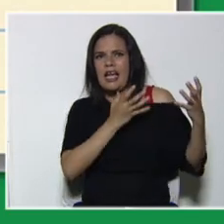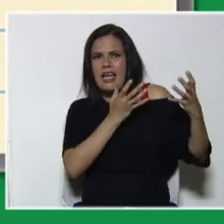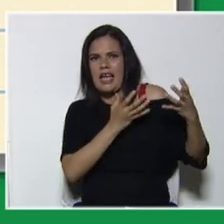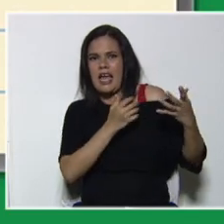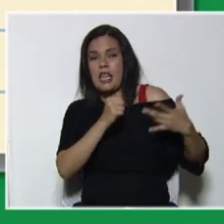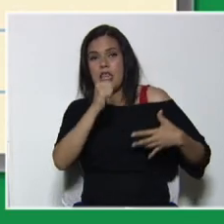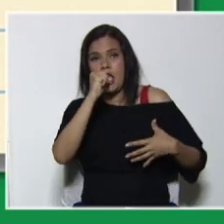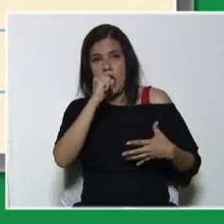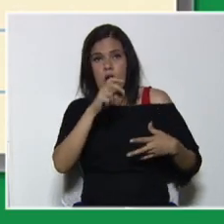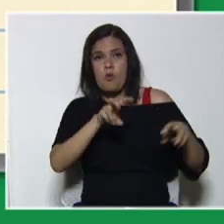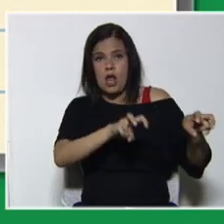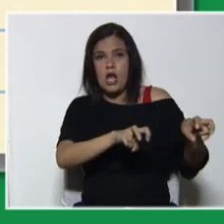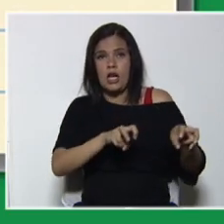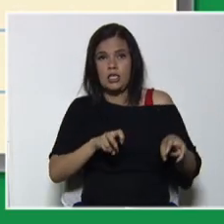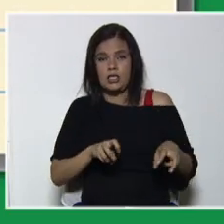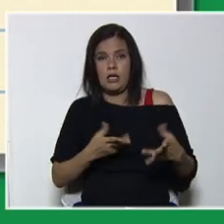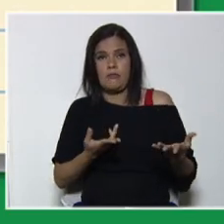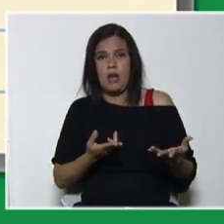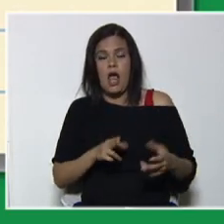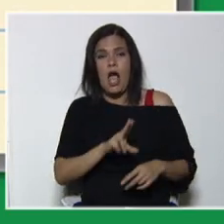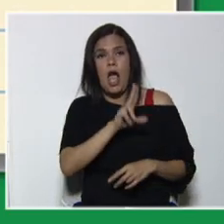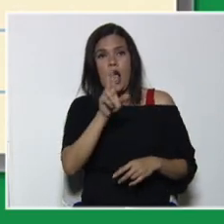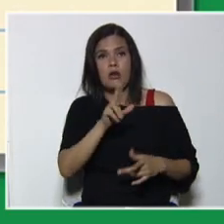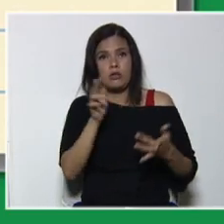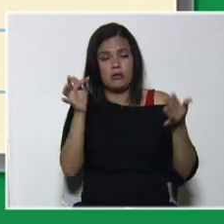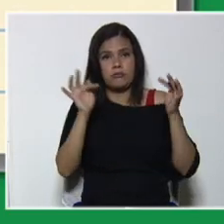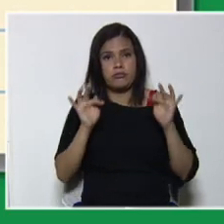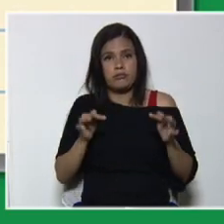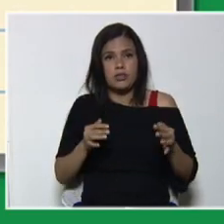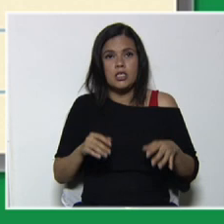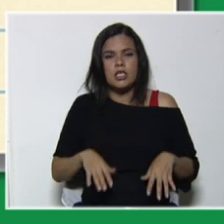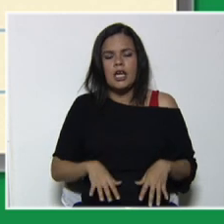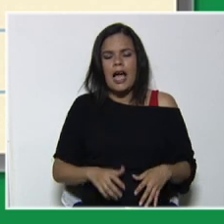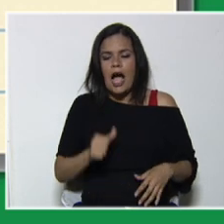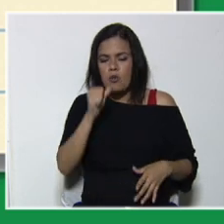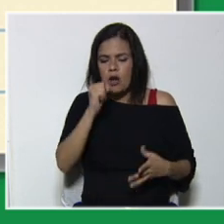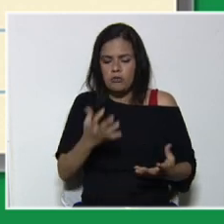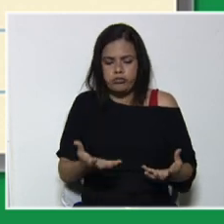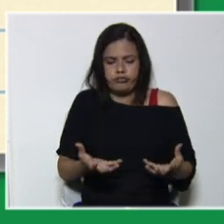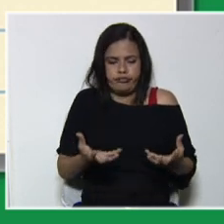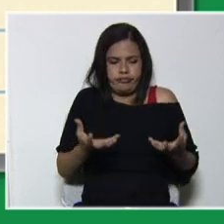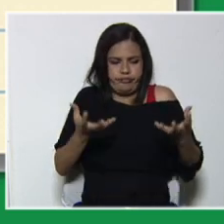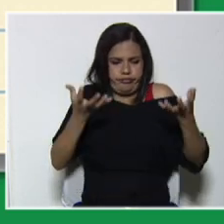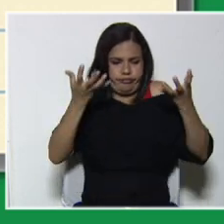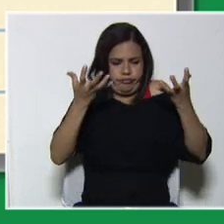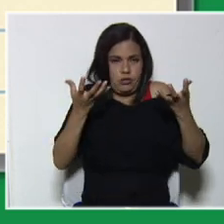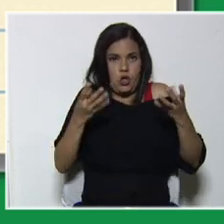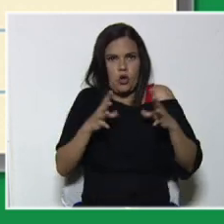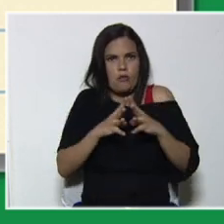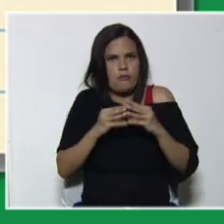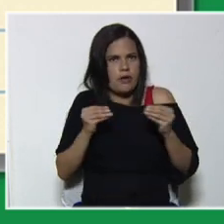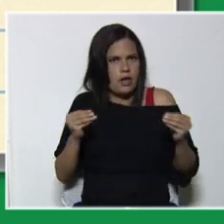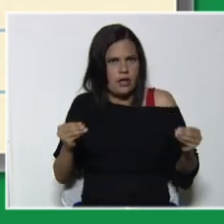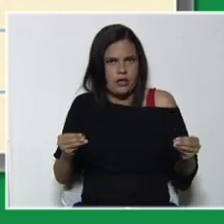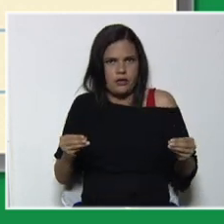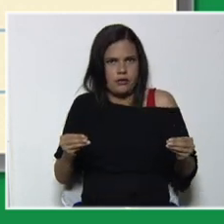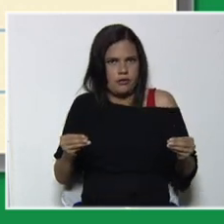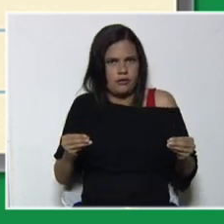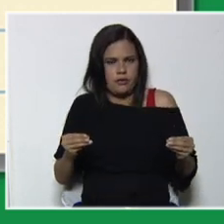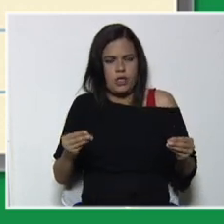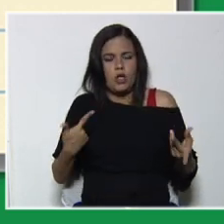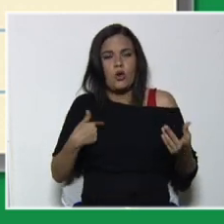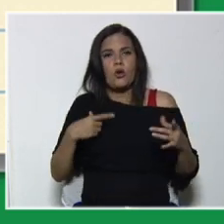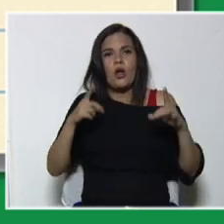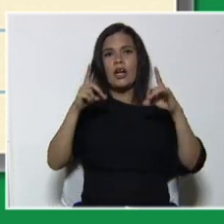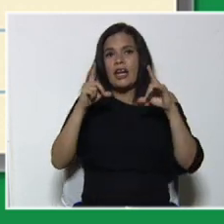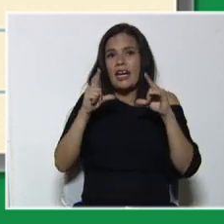cosecha. Al usar este tipo de irrigación, el agua inunda la tierra por completo, por supuesto, intervalos programados, lo cual reduce